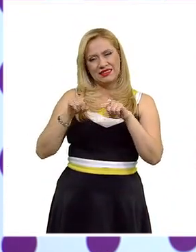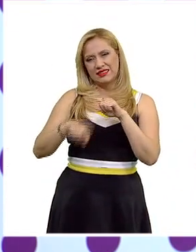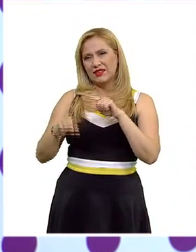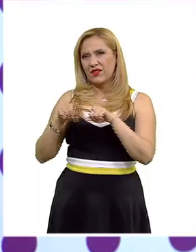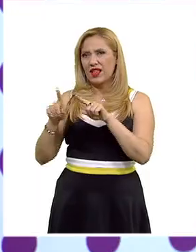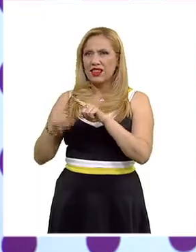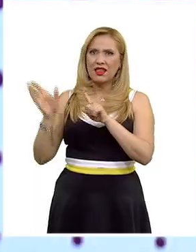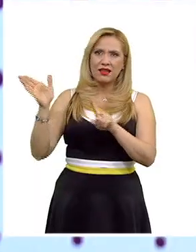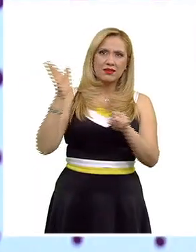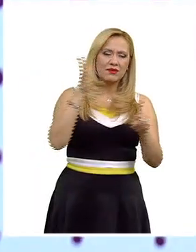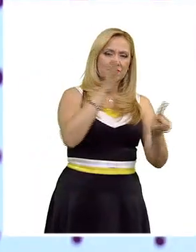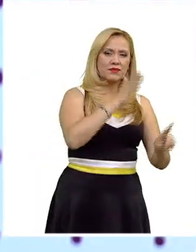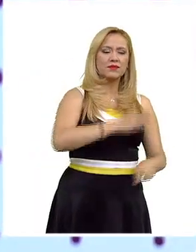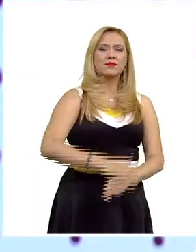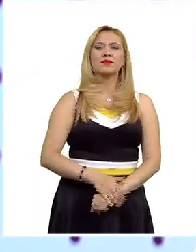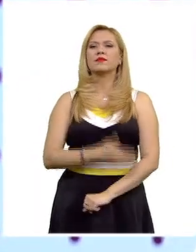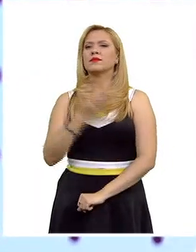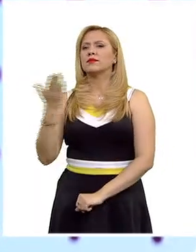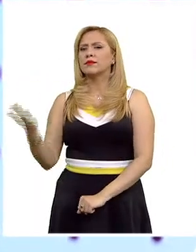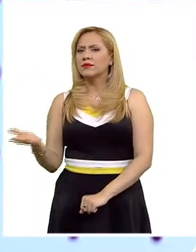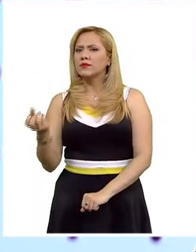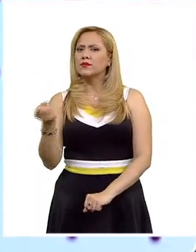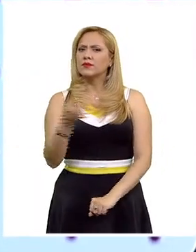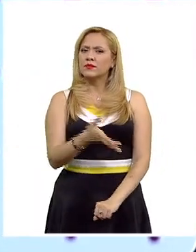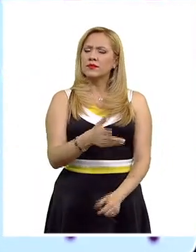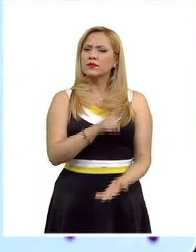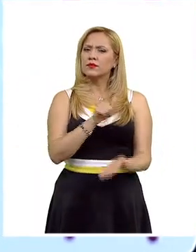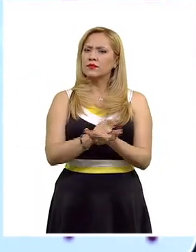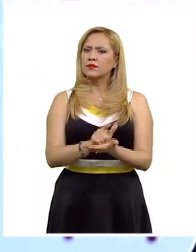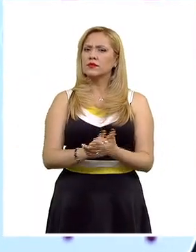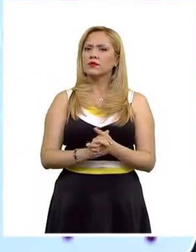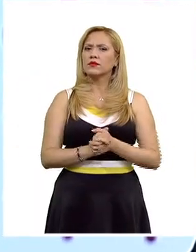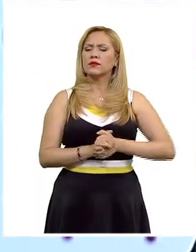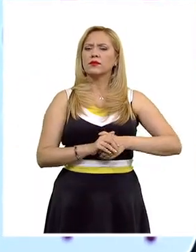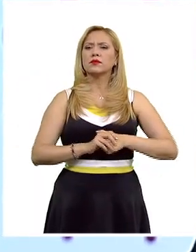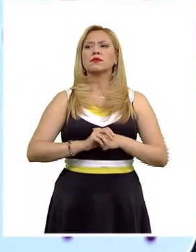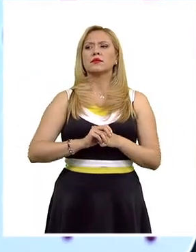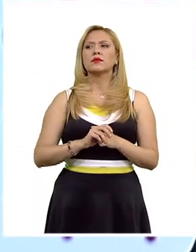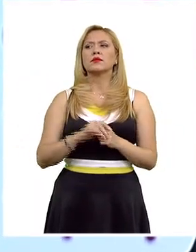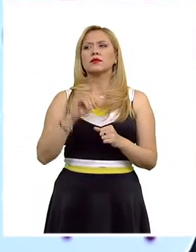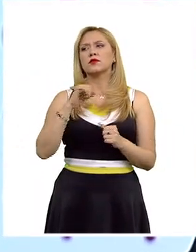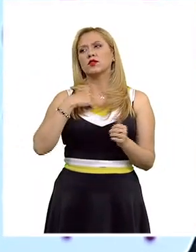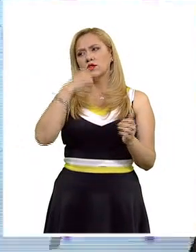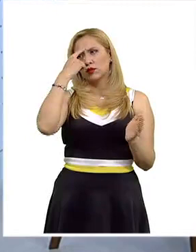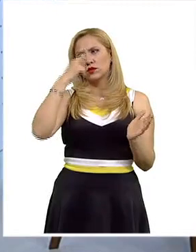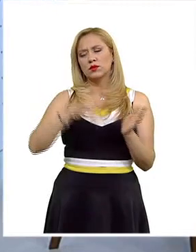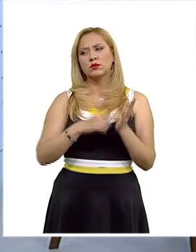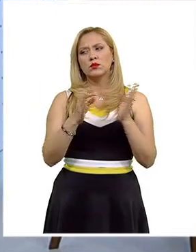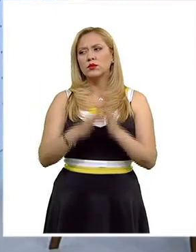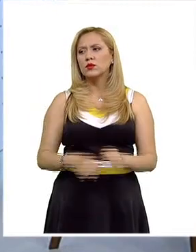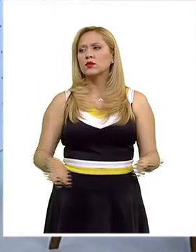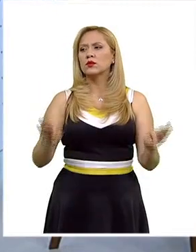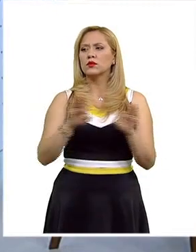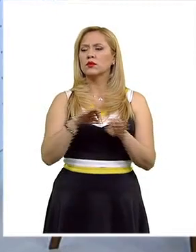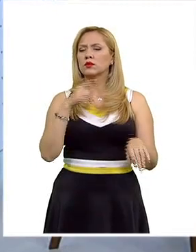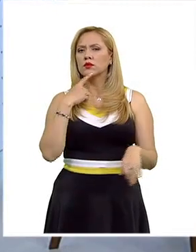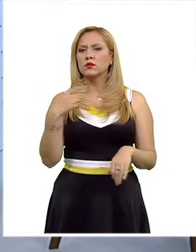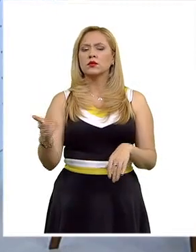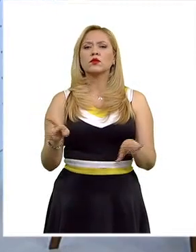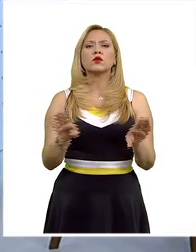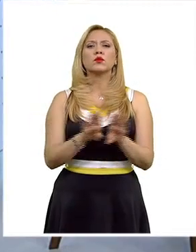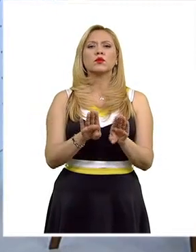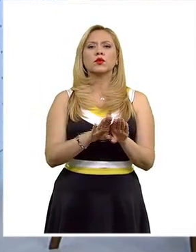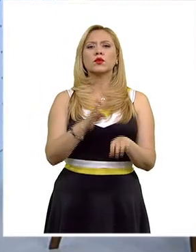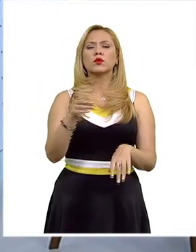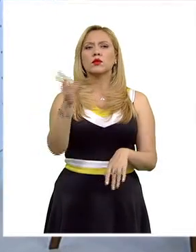Claro. Nicole, ¿quisiera hacer algún otro comentario sobre la legislación? Sí, creo que es importante lo que decía Adriana sobre cómo